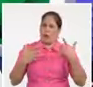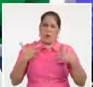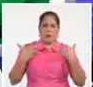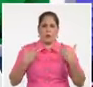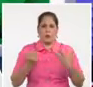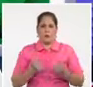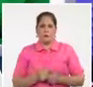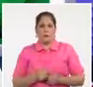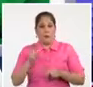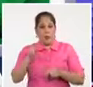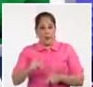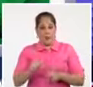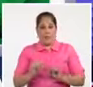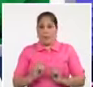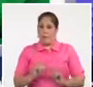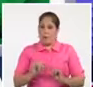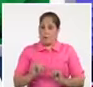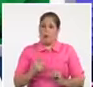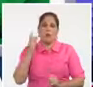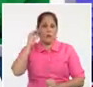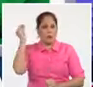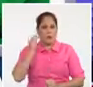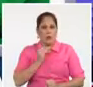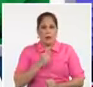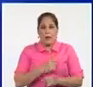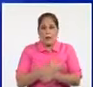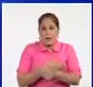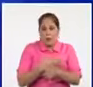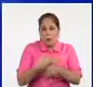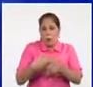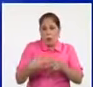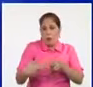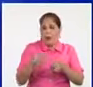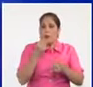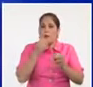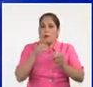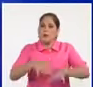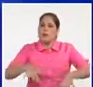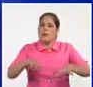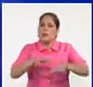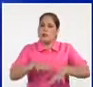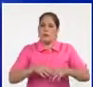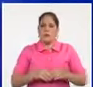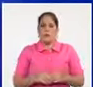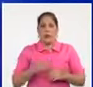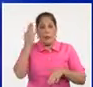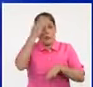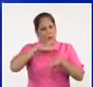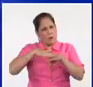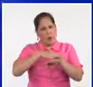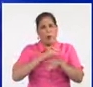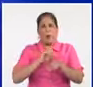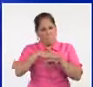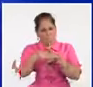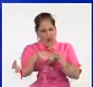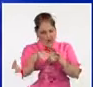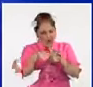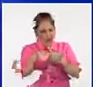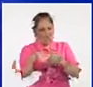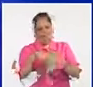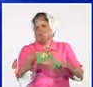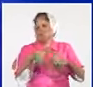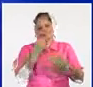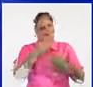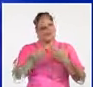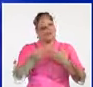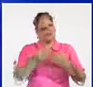aquí, Gisela, un poco que ilustrada la situación, que me demoré porque realmente lo meritaba por